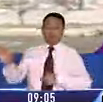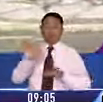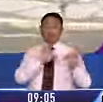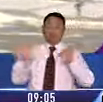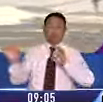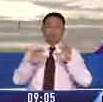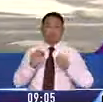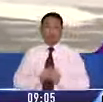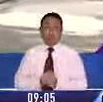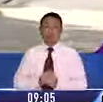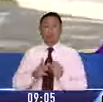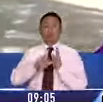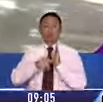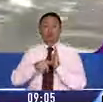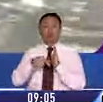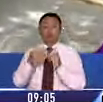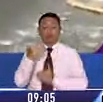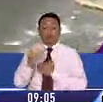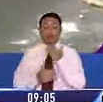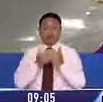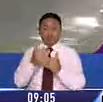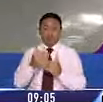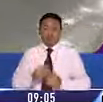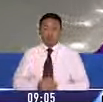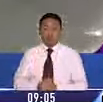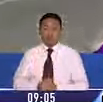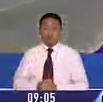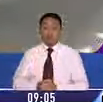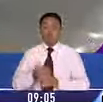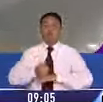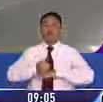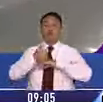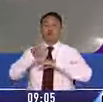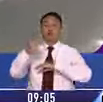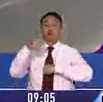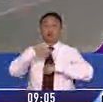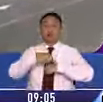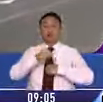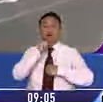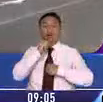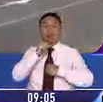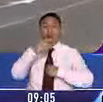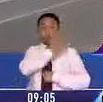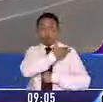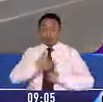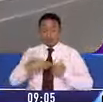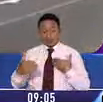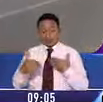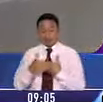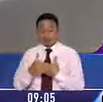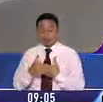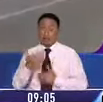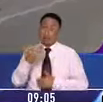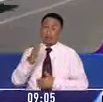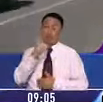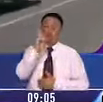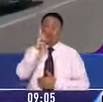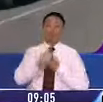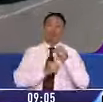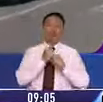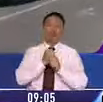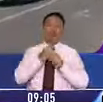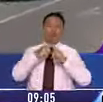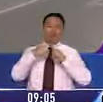designadas luego de este proceso gobernarán únicamente por el tiempo que le restaba en el periodo